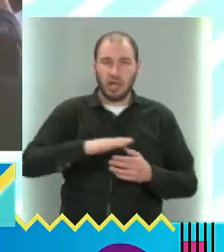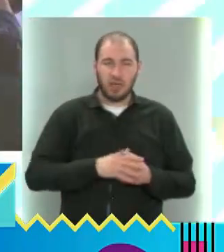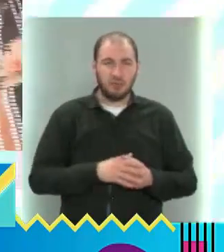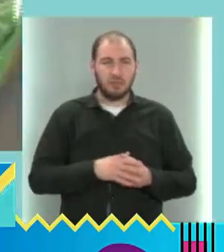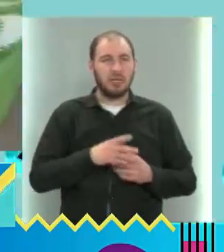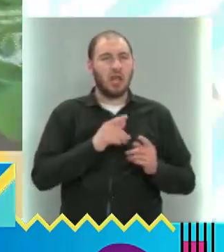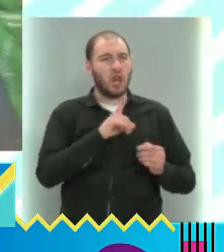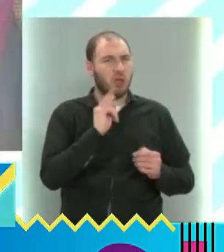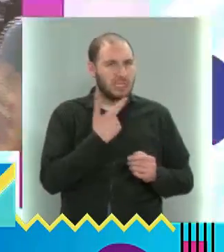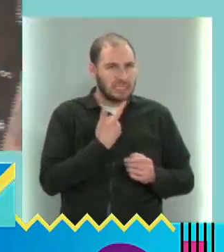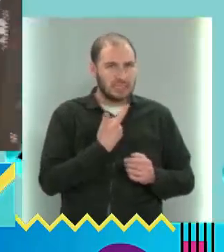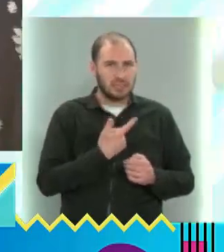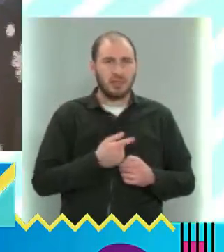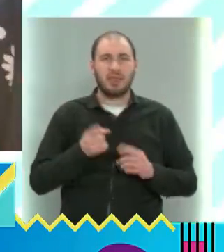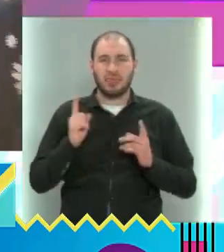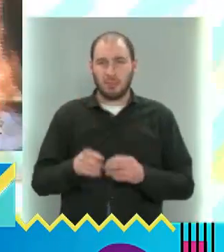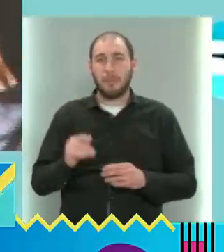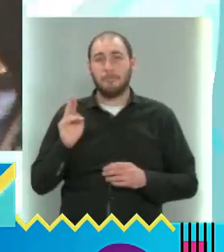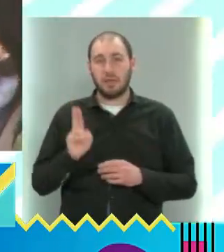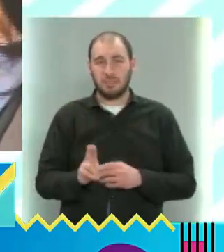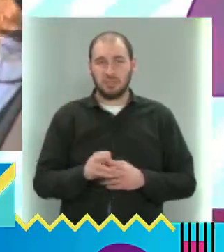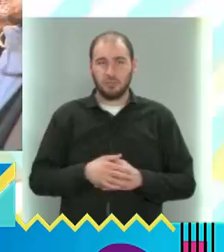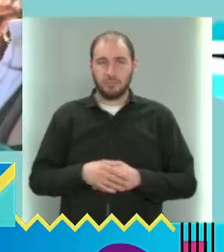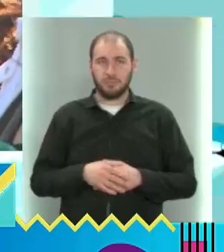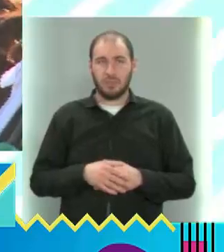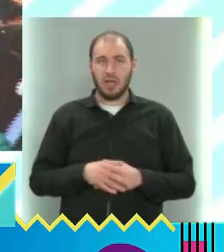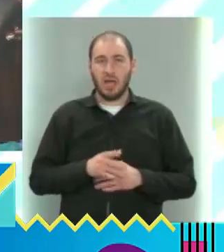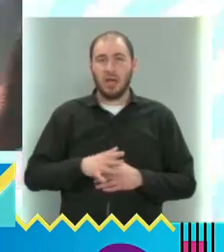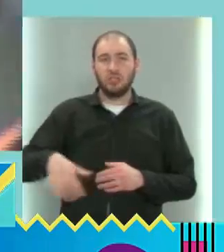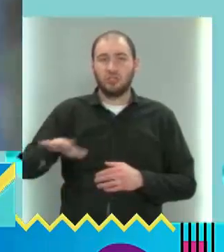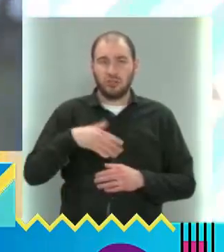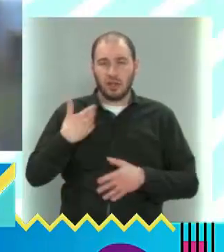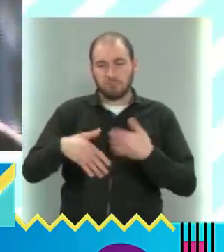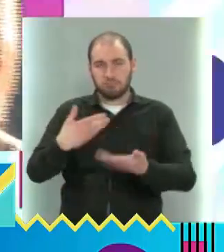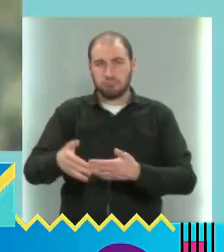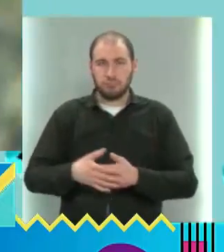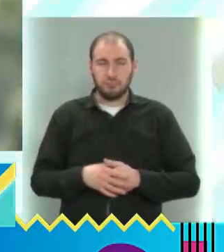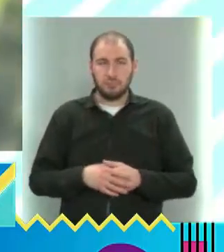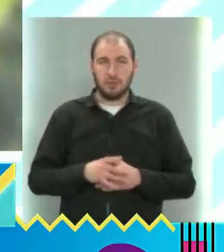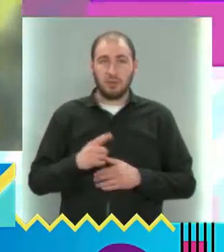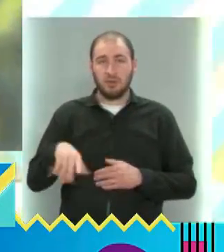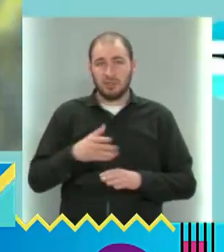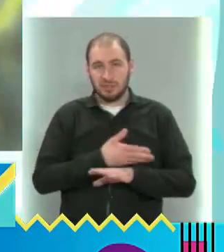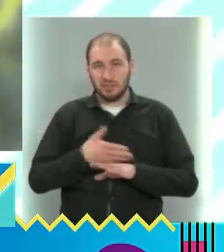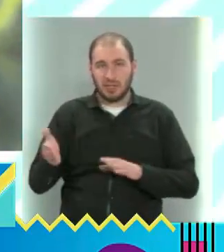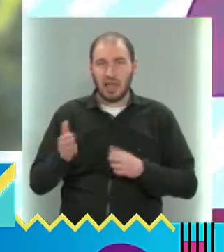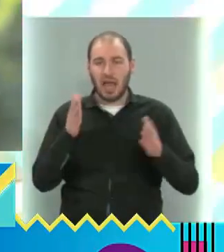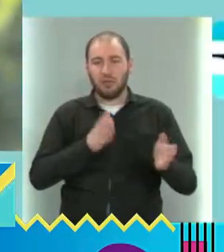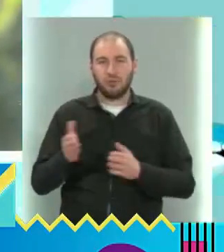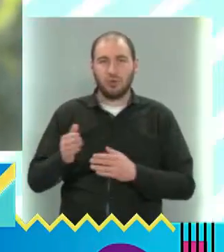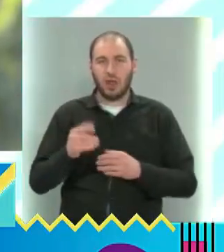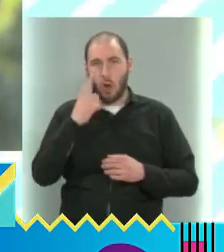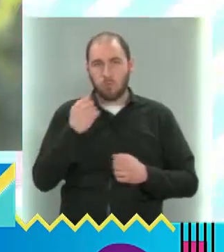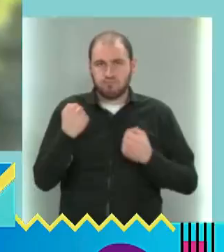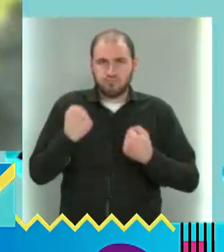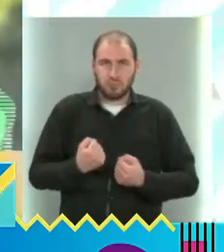Luis, y también de permitir que la sociedad evolucione. No podemos seguir teniendo una estructura